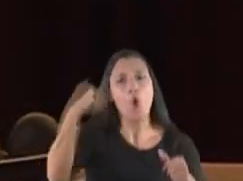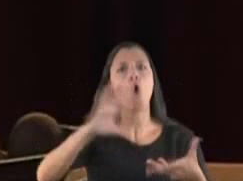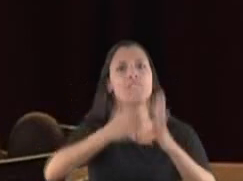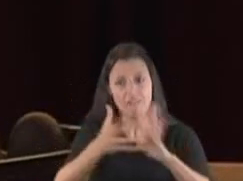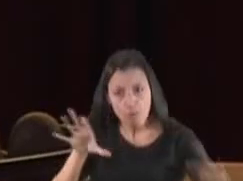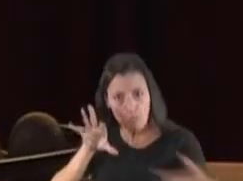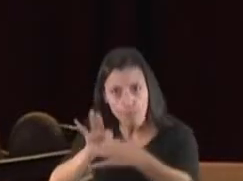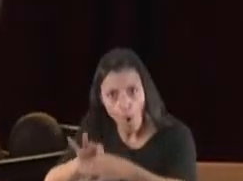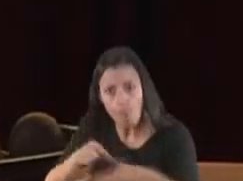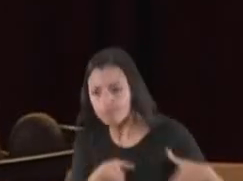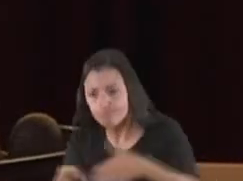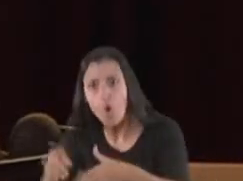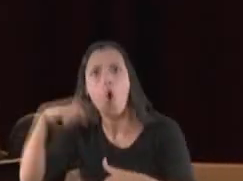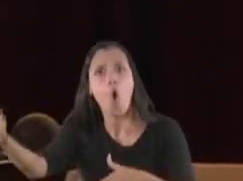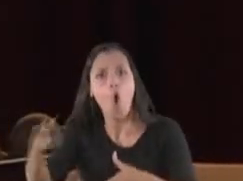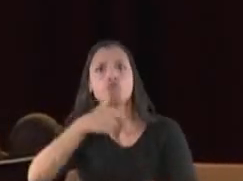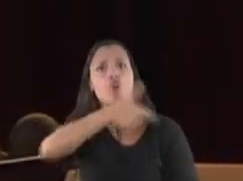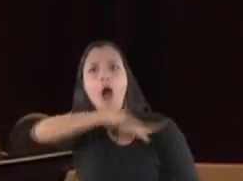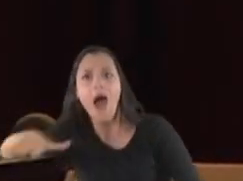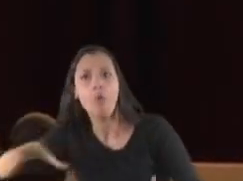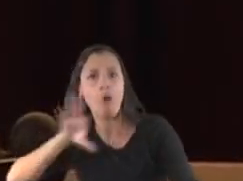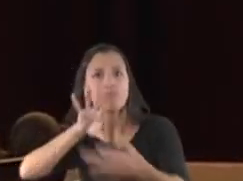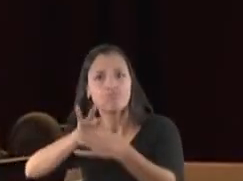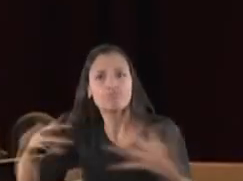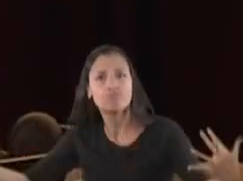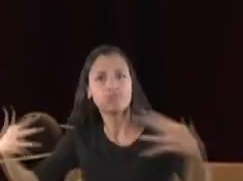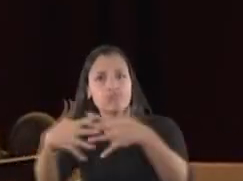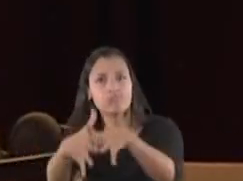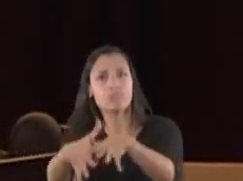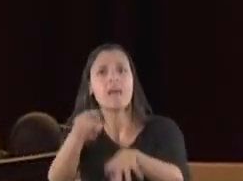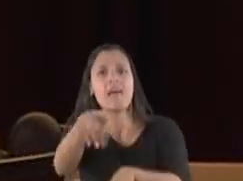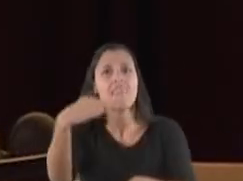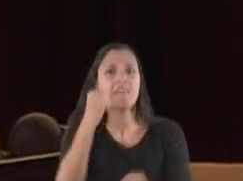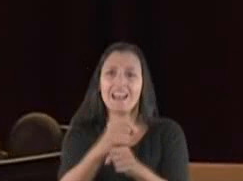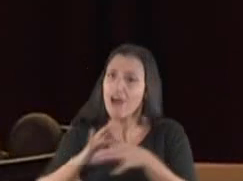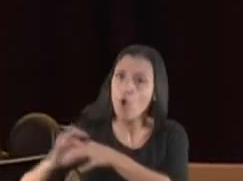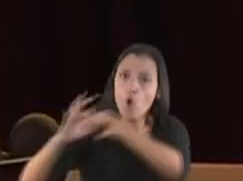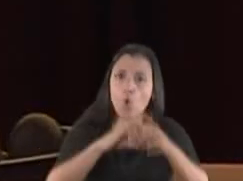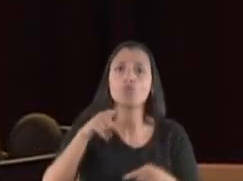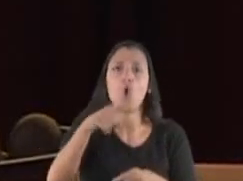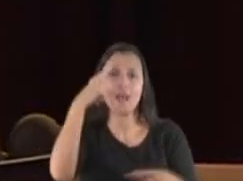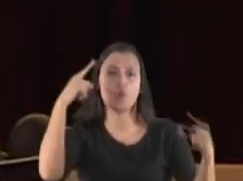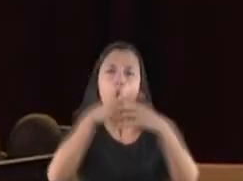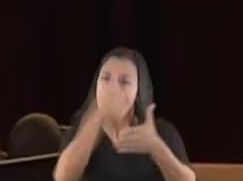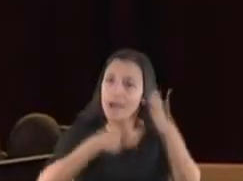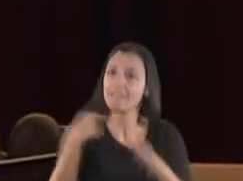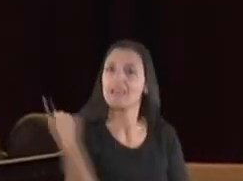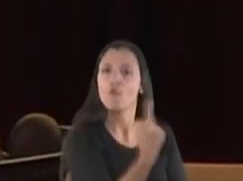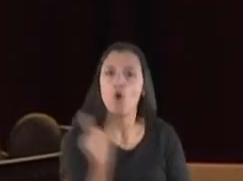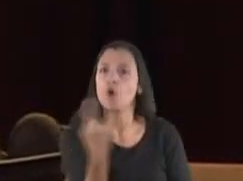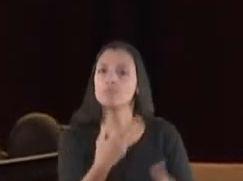tenemos que buscar otras vías y tenemos que construirlas en conjunto. Ese es el verdadero desafío que tenemos.